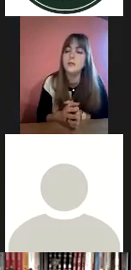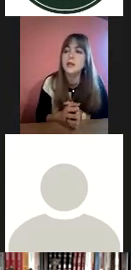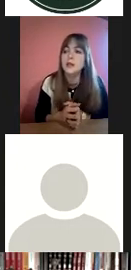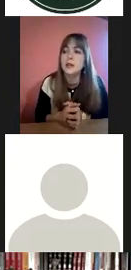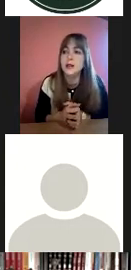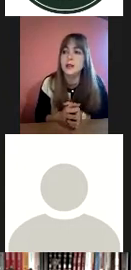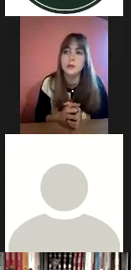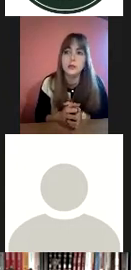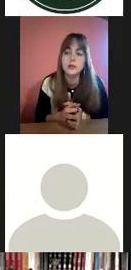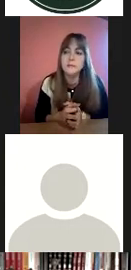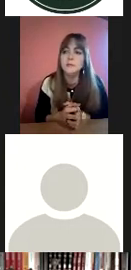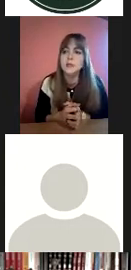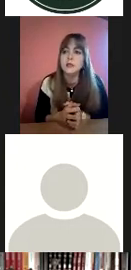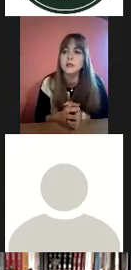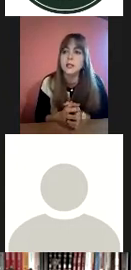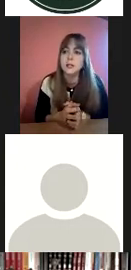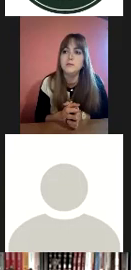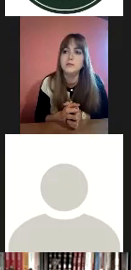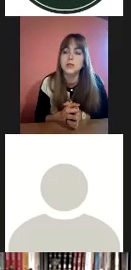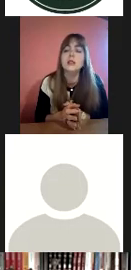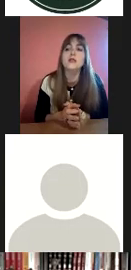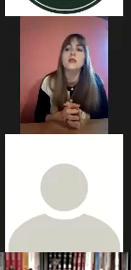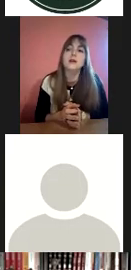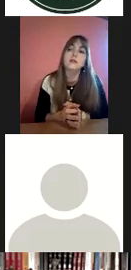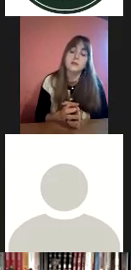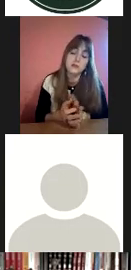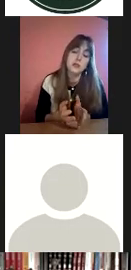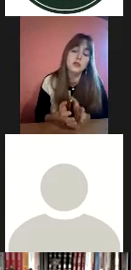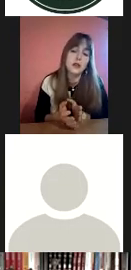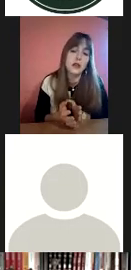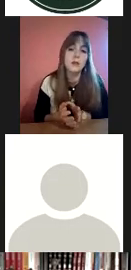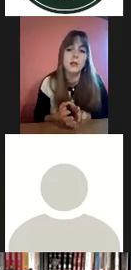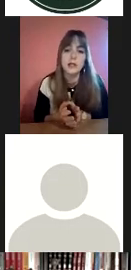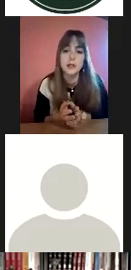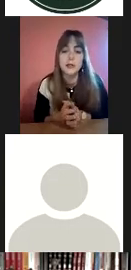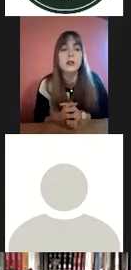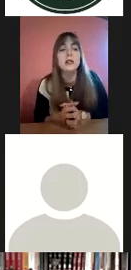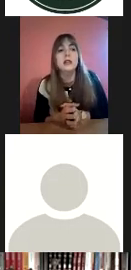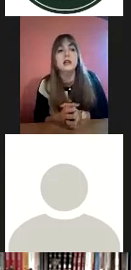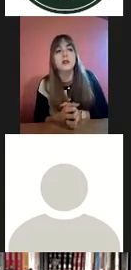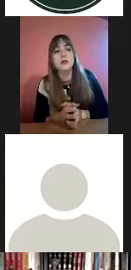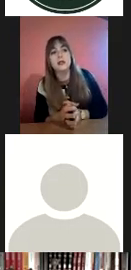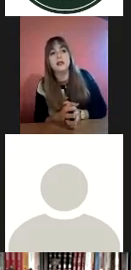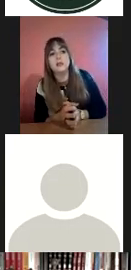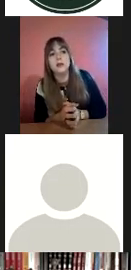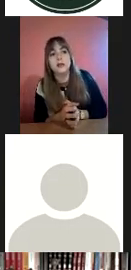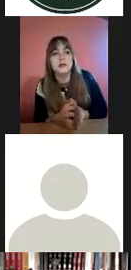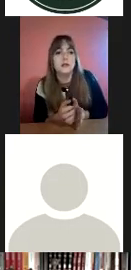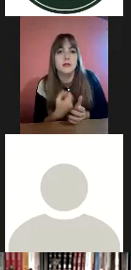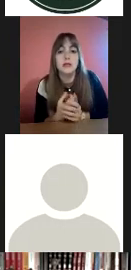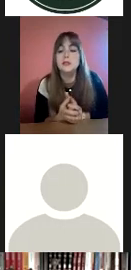jaula, hasta morirse. Esa es la forma que consideramos directa, ¿no? Y la forma indirecta